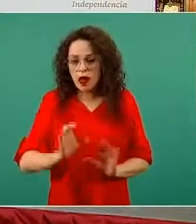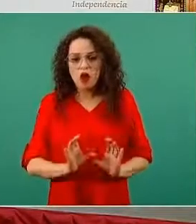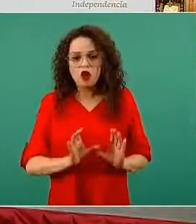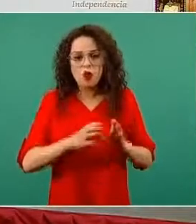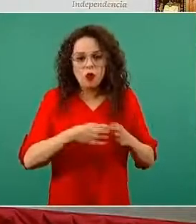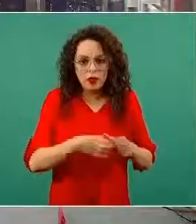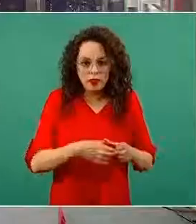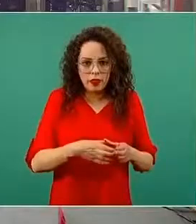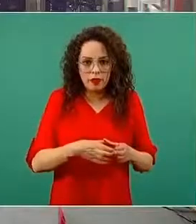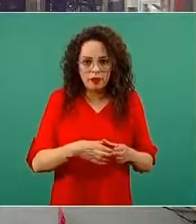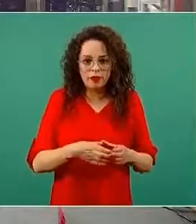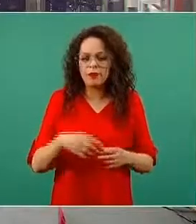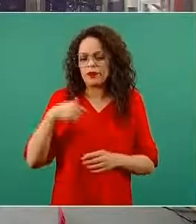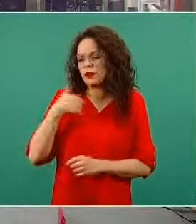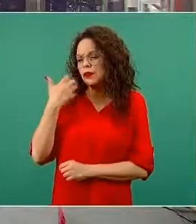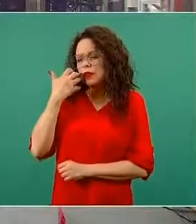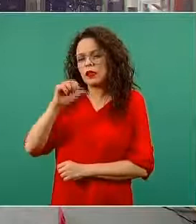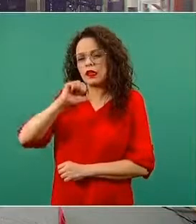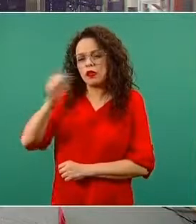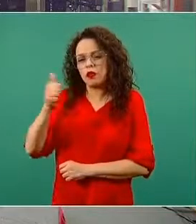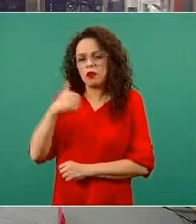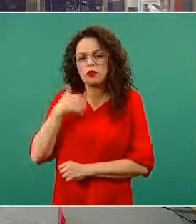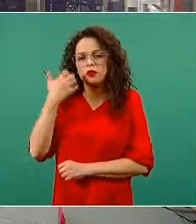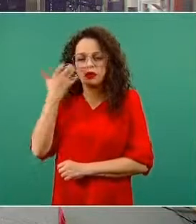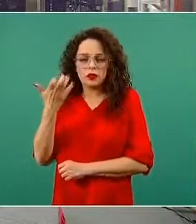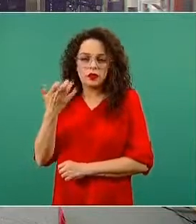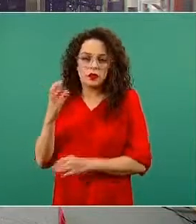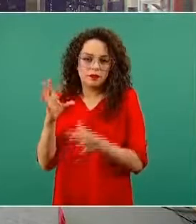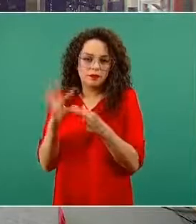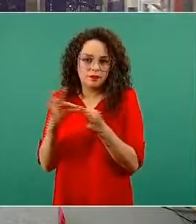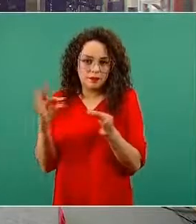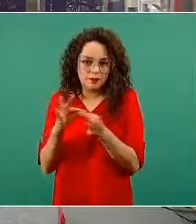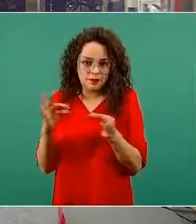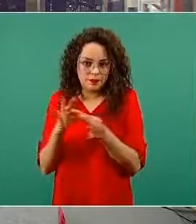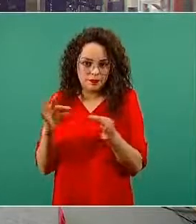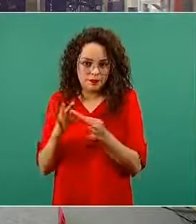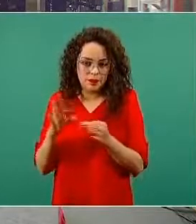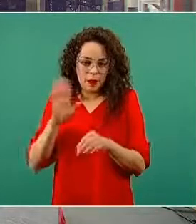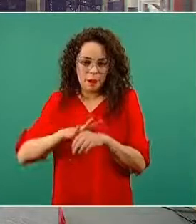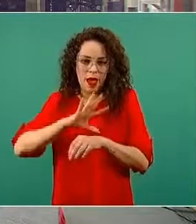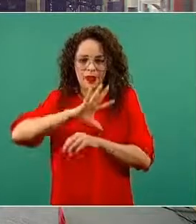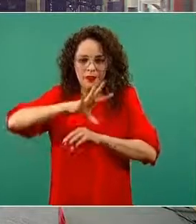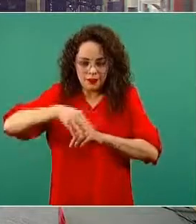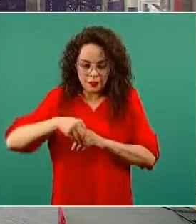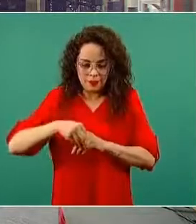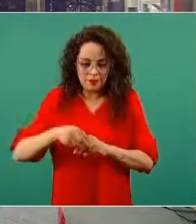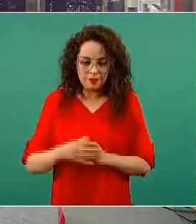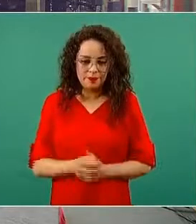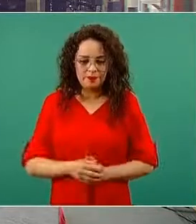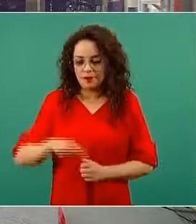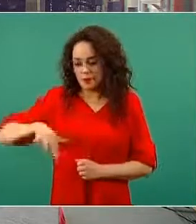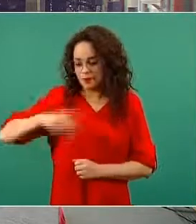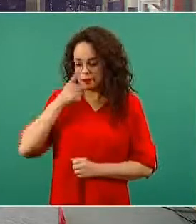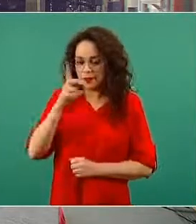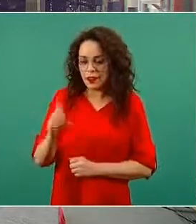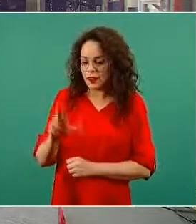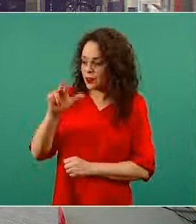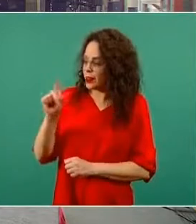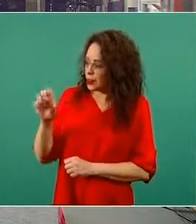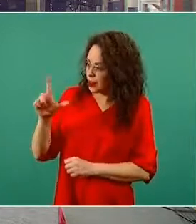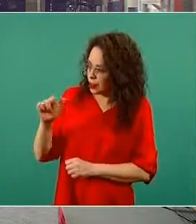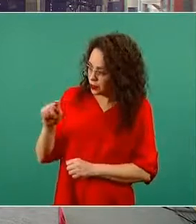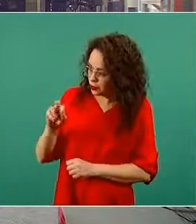otro comentario con respecto a lo que menciona la doctora de la Torre, y es que si recuerdan